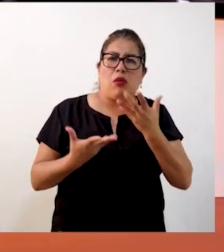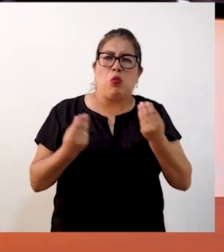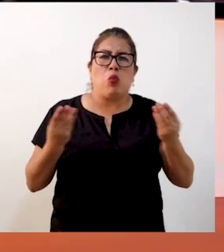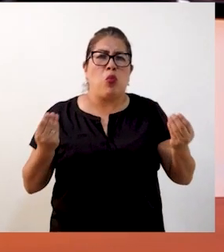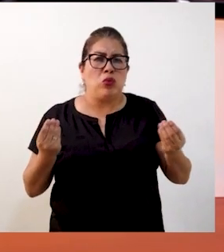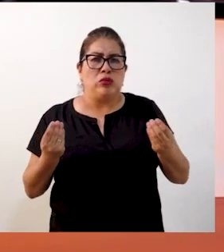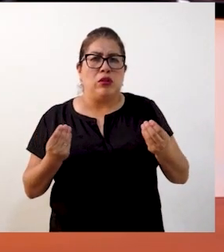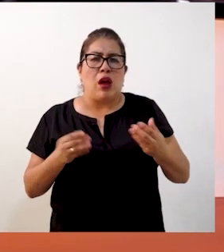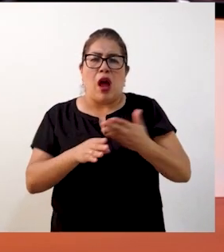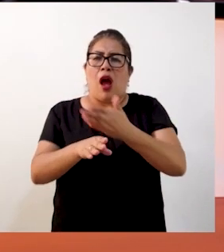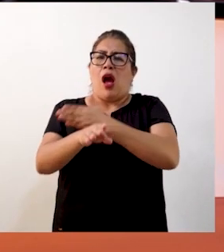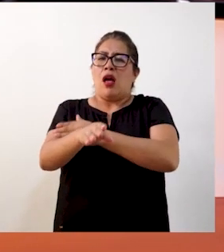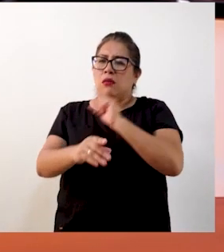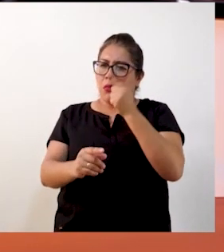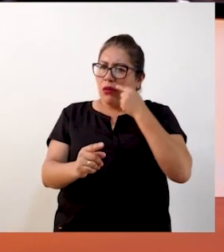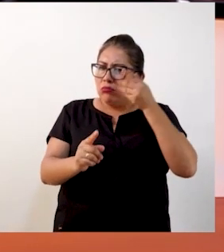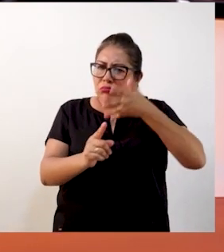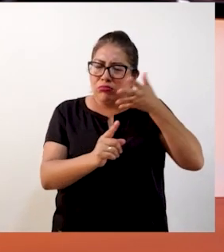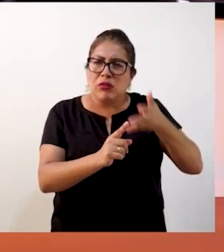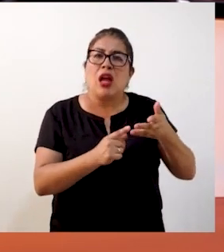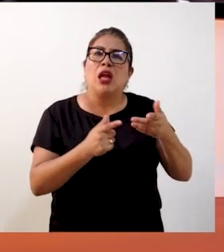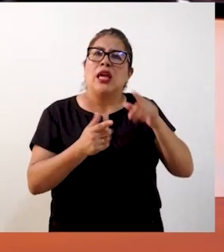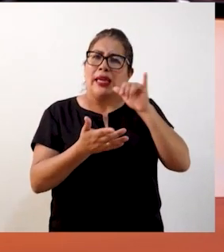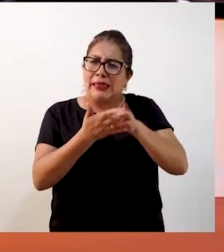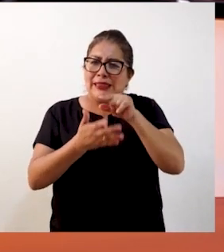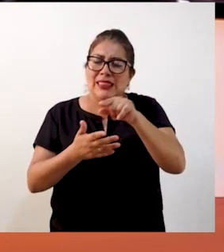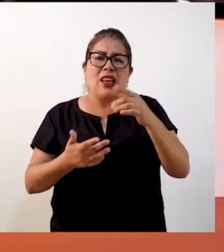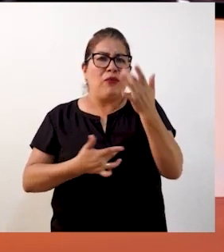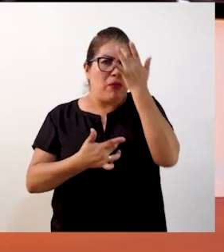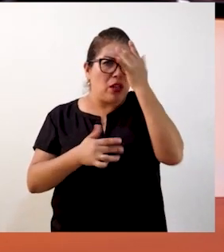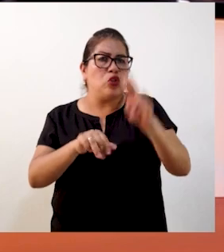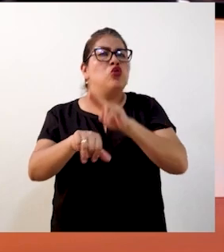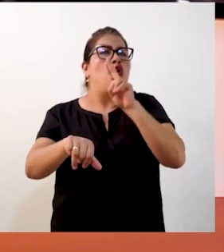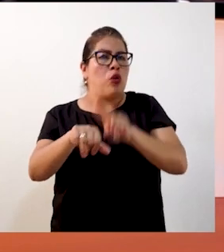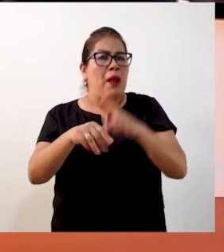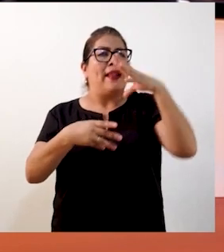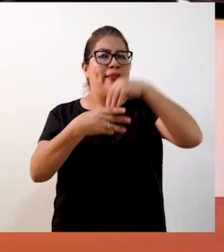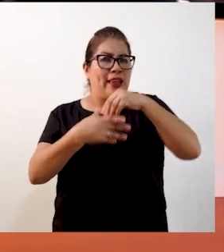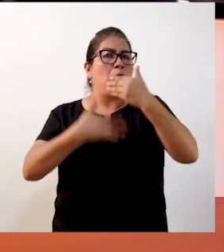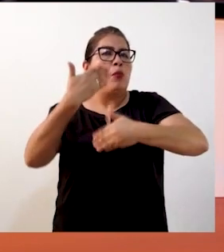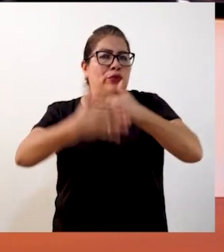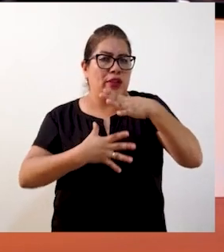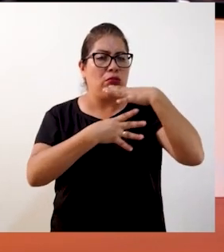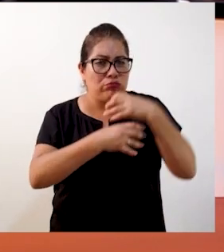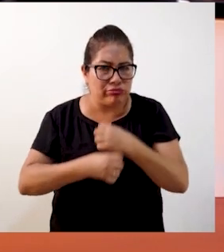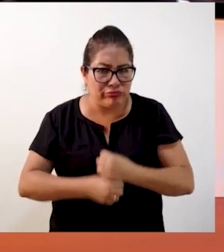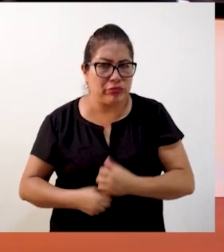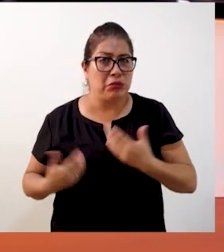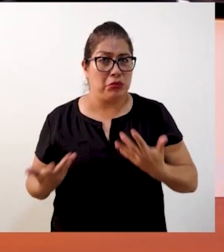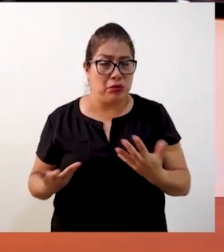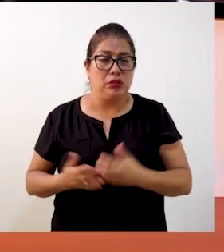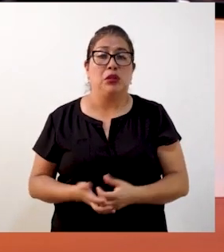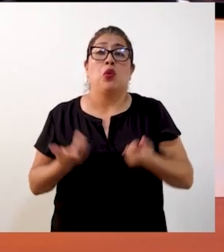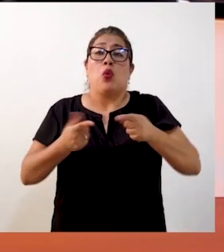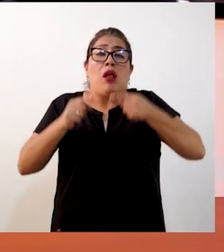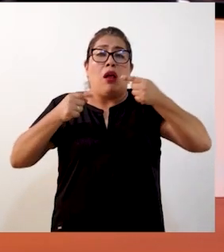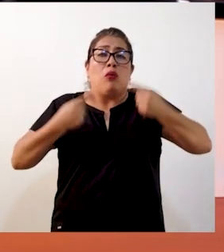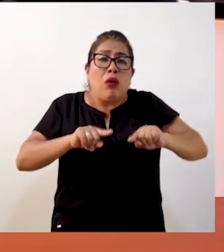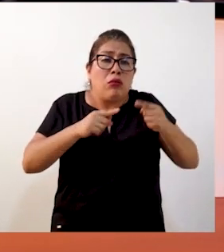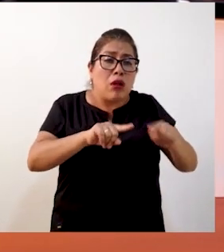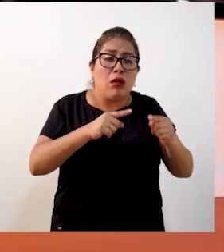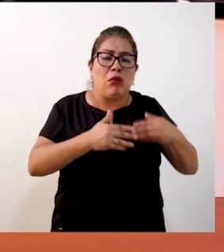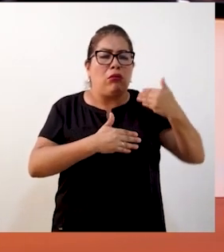son, como problemas normales dentro del proceso de envejecimiento. Y el hecho de que ocurran y el hecho de que